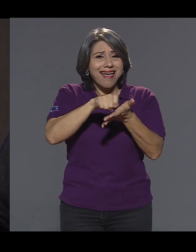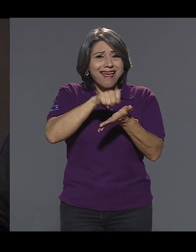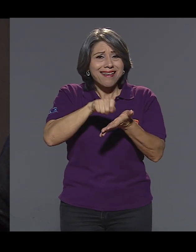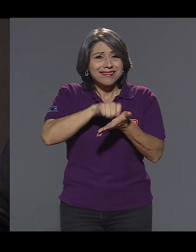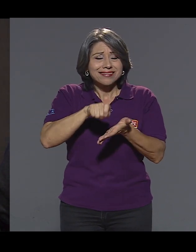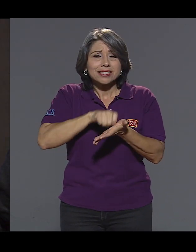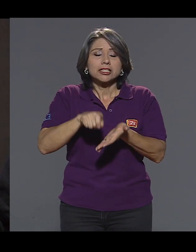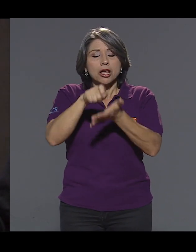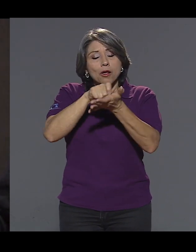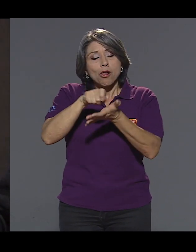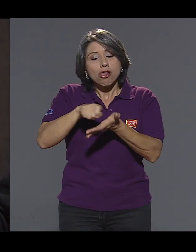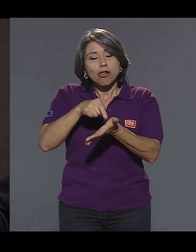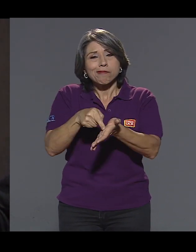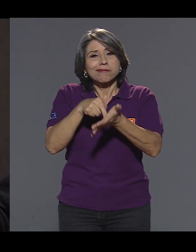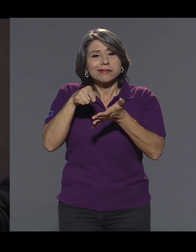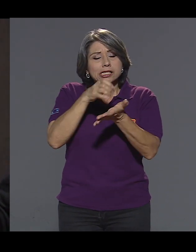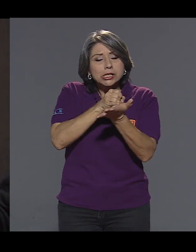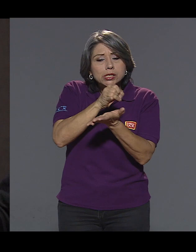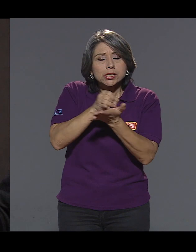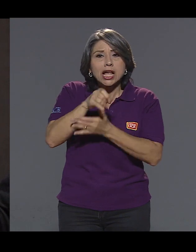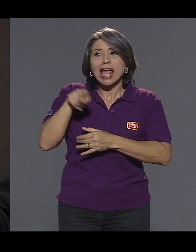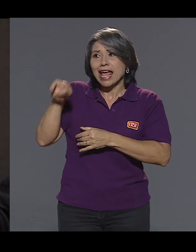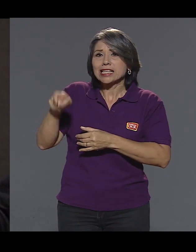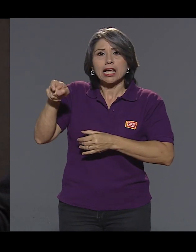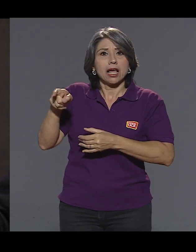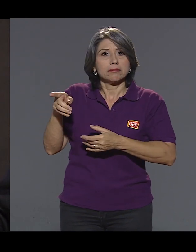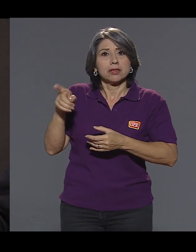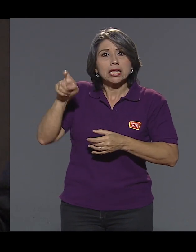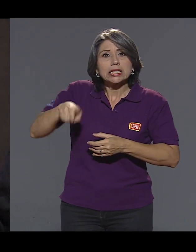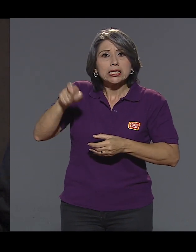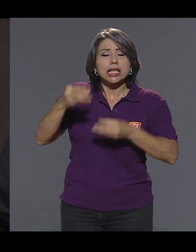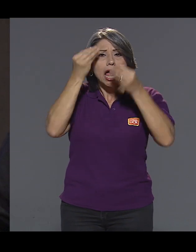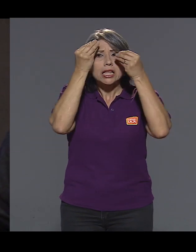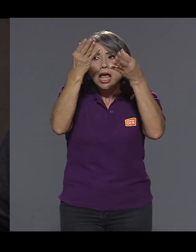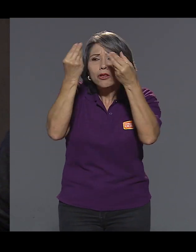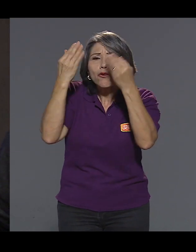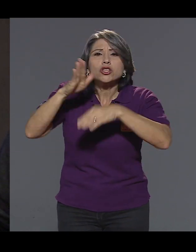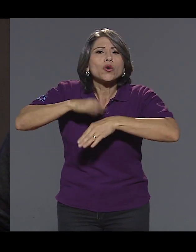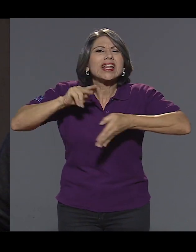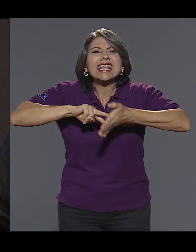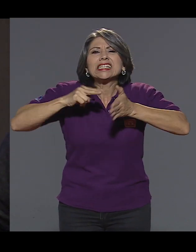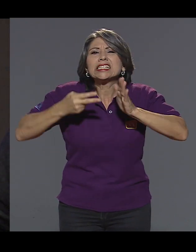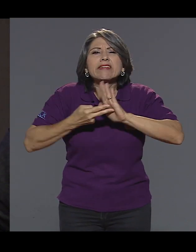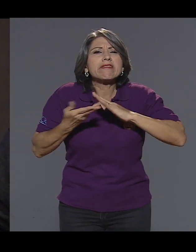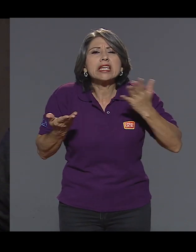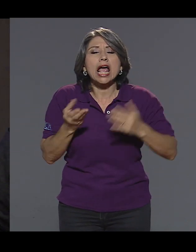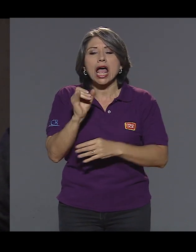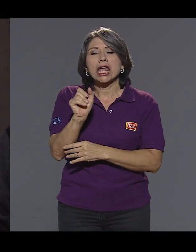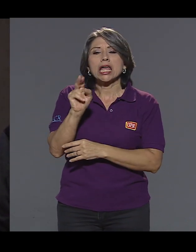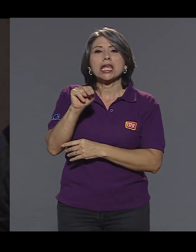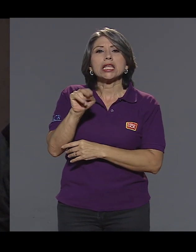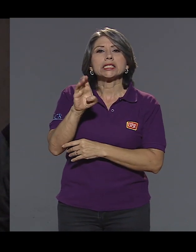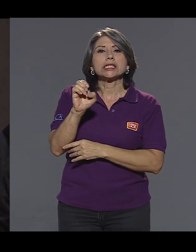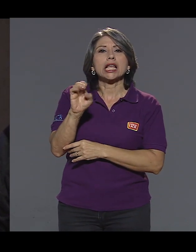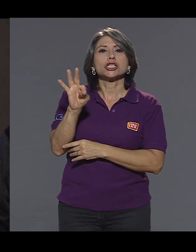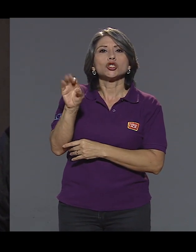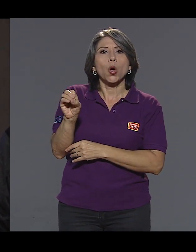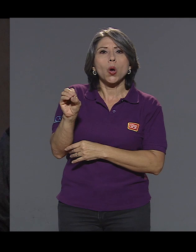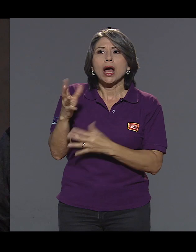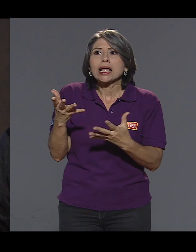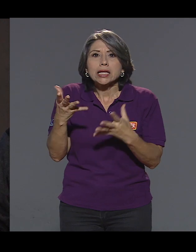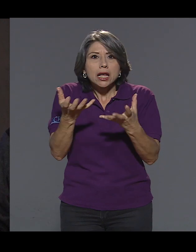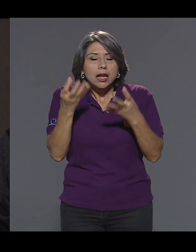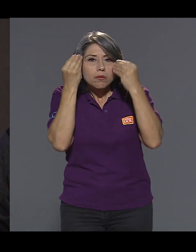está haciendo tesis, que necesita dar información sobre qué es el incesto. Entonces pide permiso a